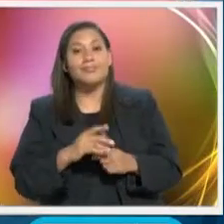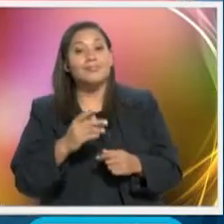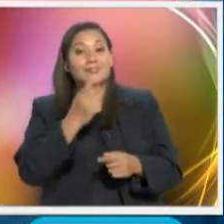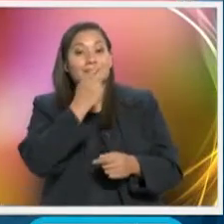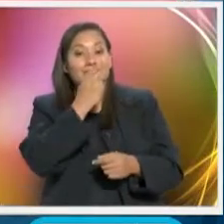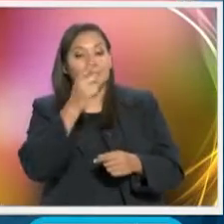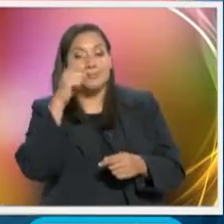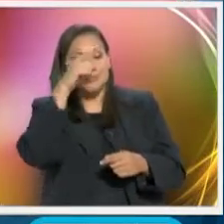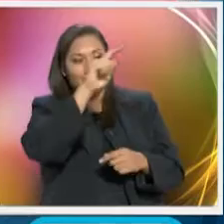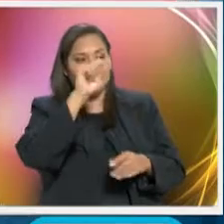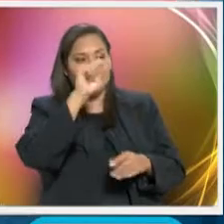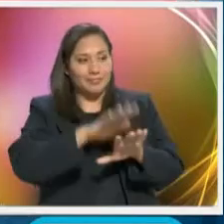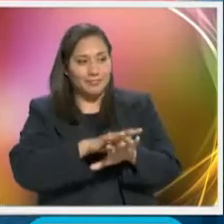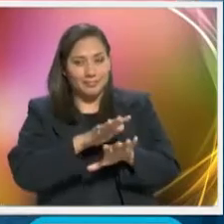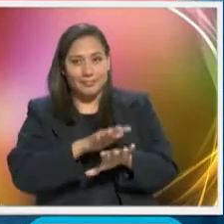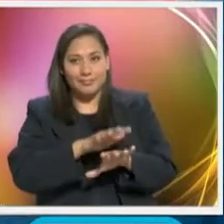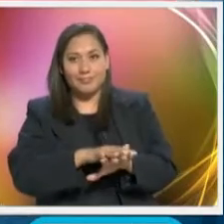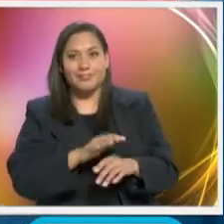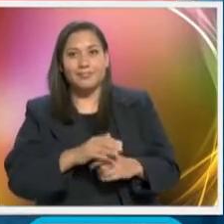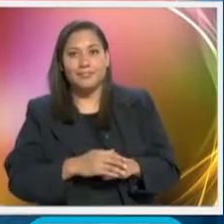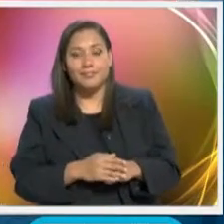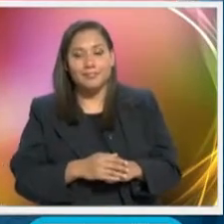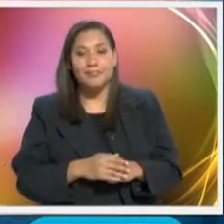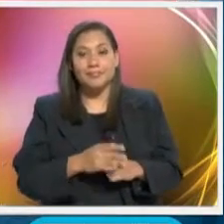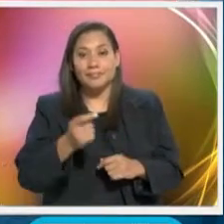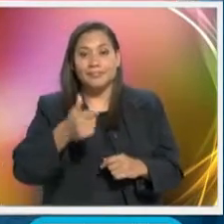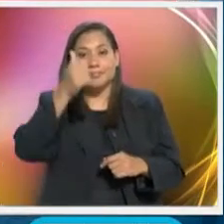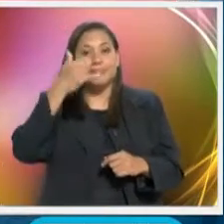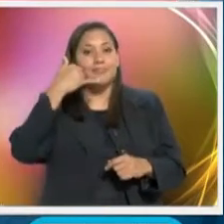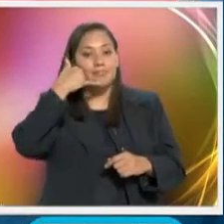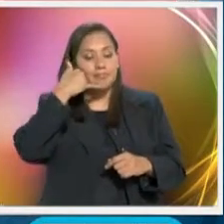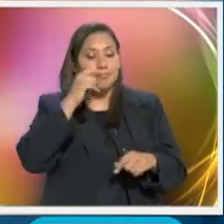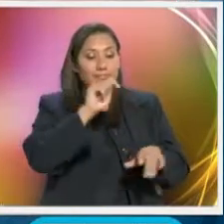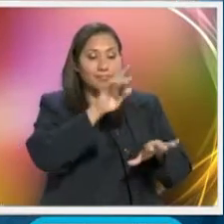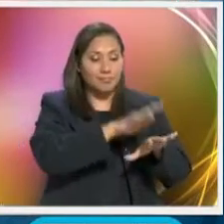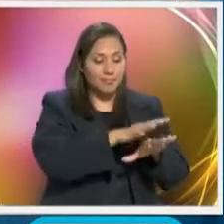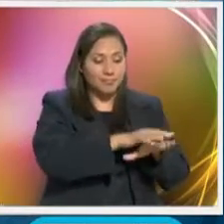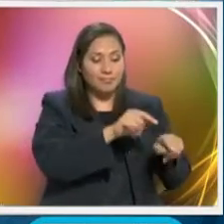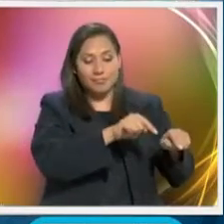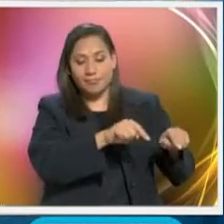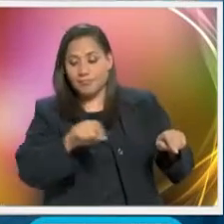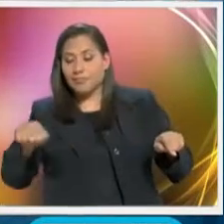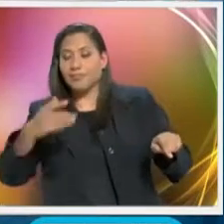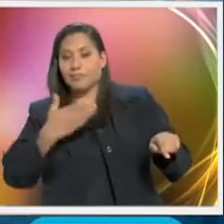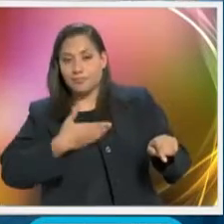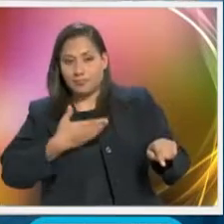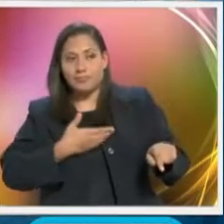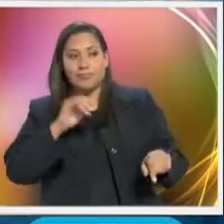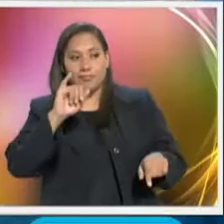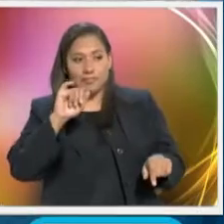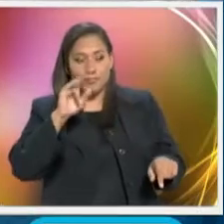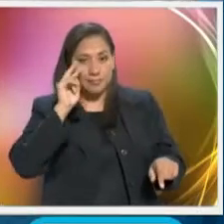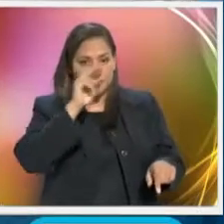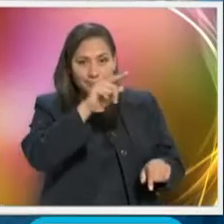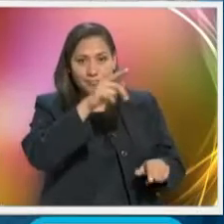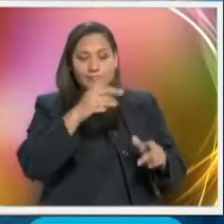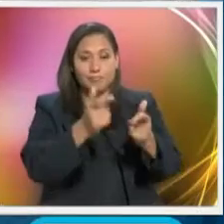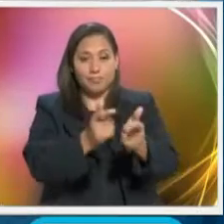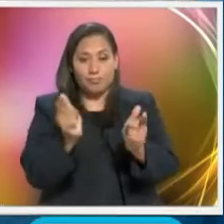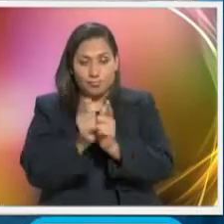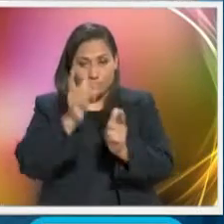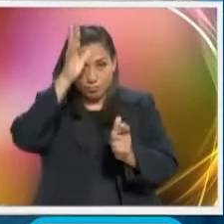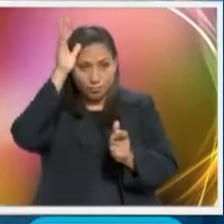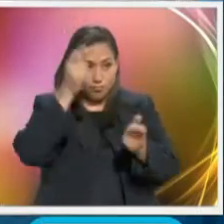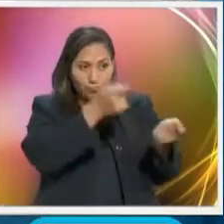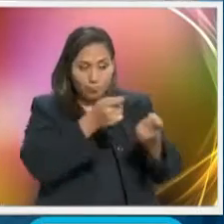Tlalpan. Le hablabas tú solo. Si no, La ¿cómo? primera llamada fue de Tlalpan al Zócalo. Exactamente, Sí. bueno, ahí estamos viendo que ya en el cuerpo de bomberos